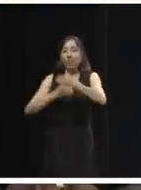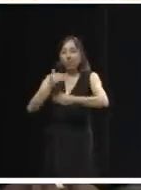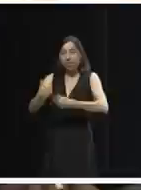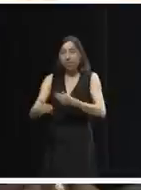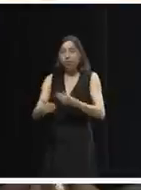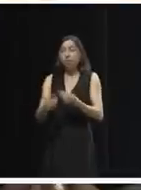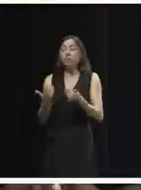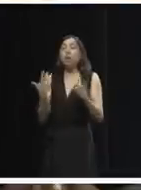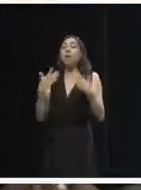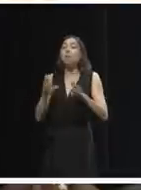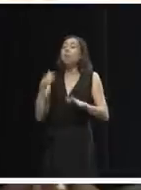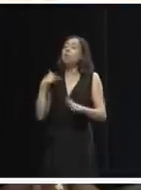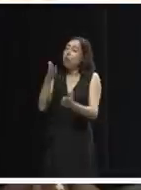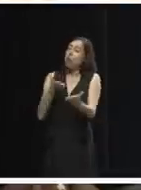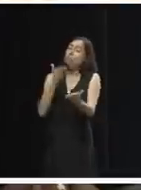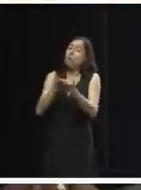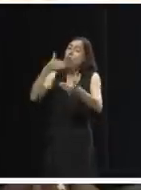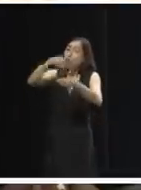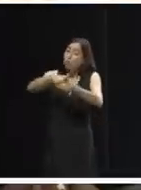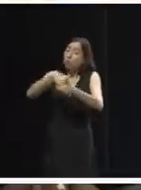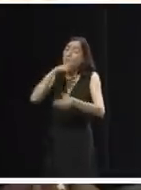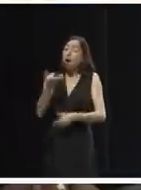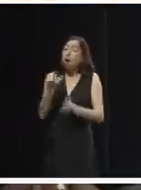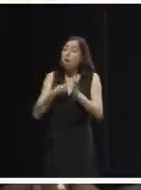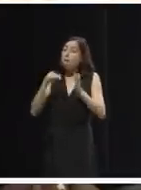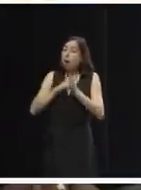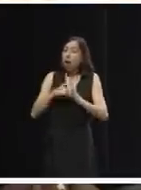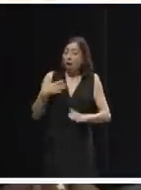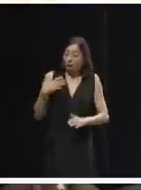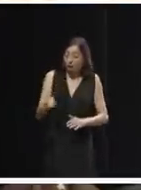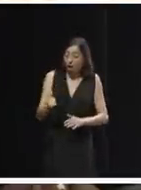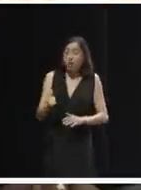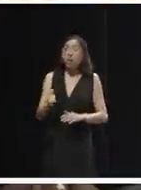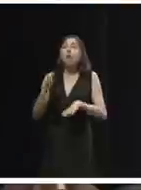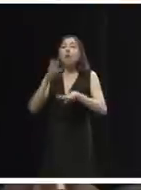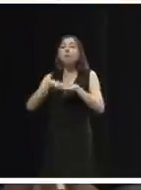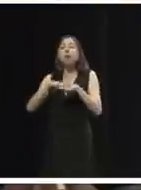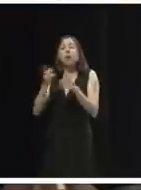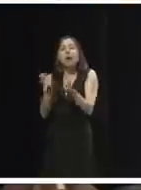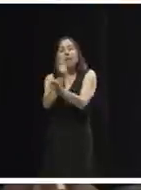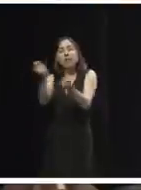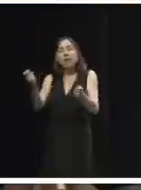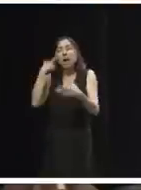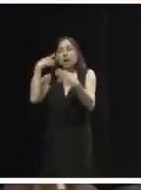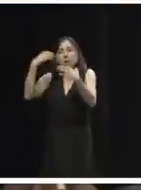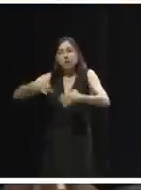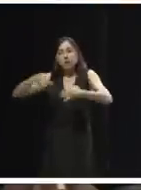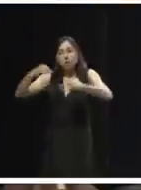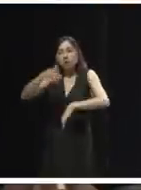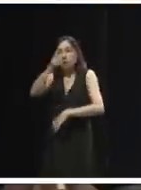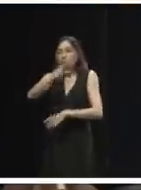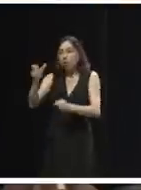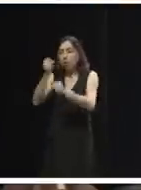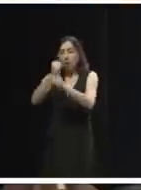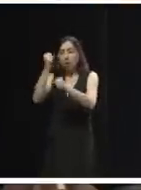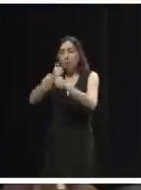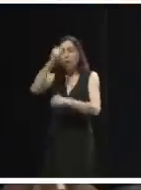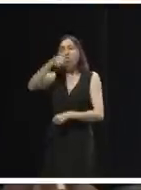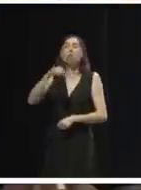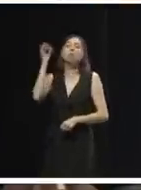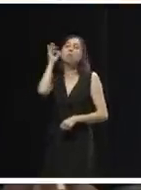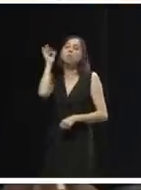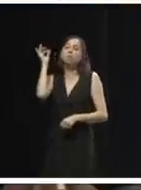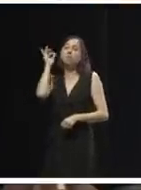todo os pido el voto porque tenemos un plan para dar seguridad a los trabajadores y a las